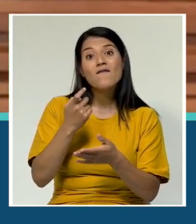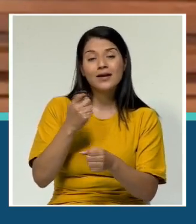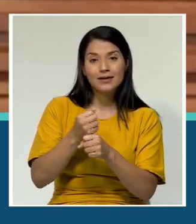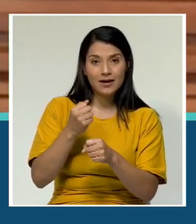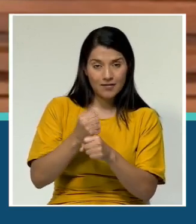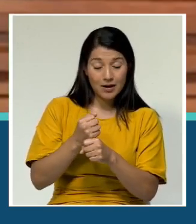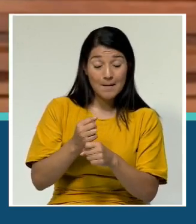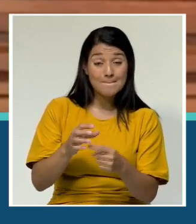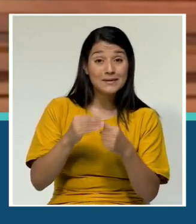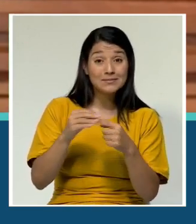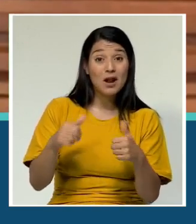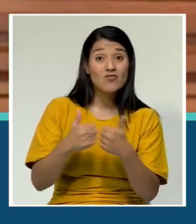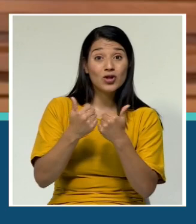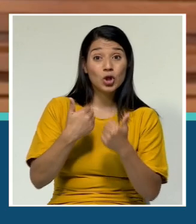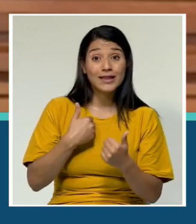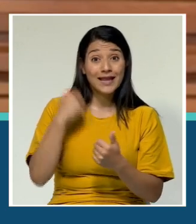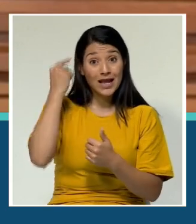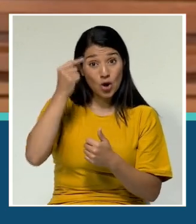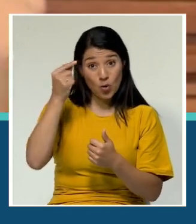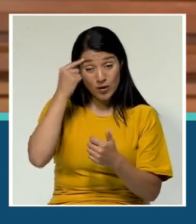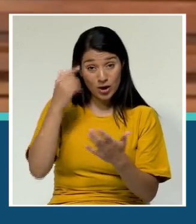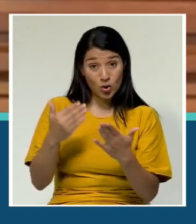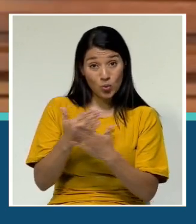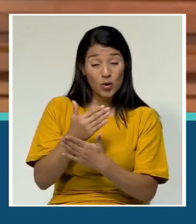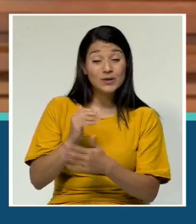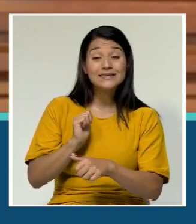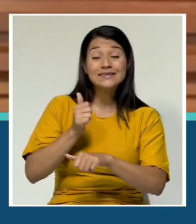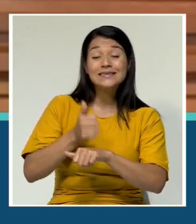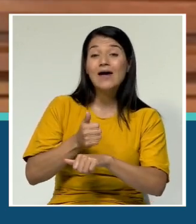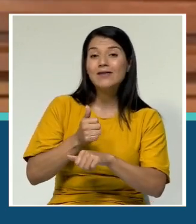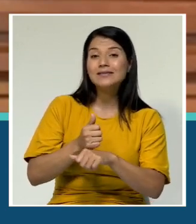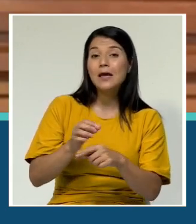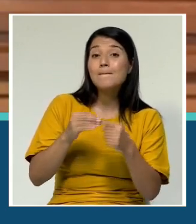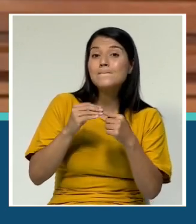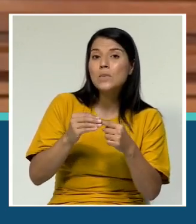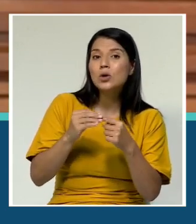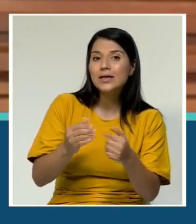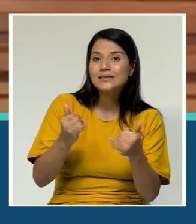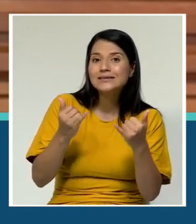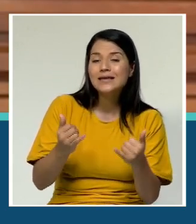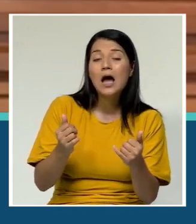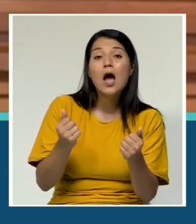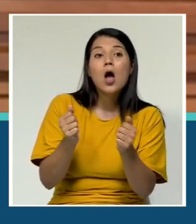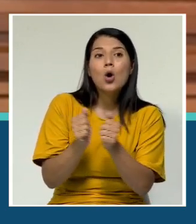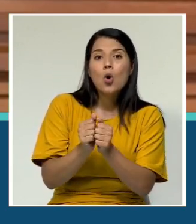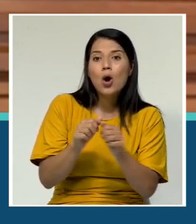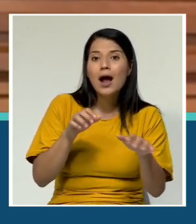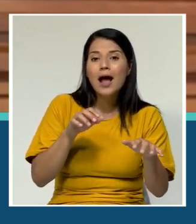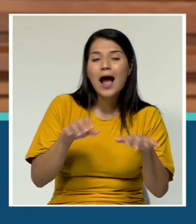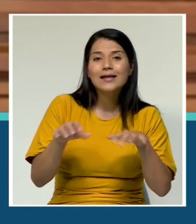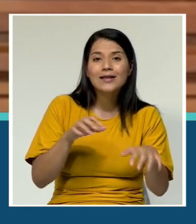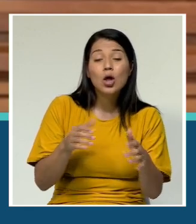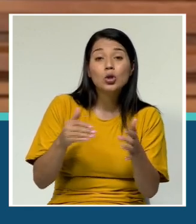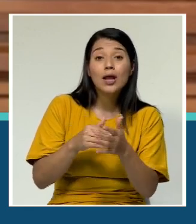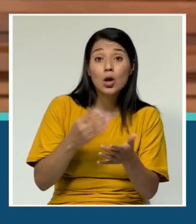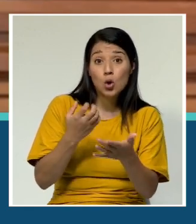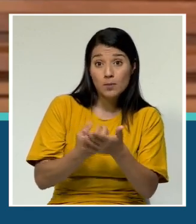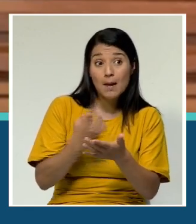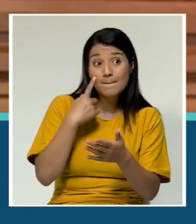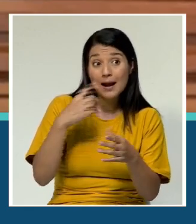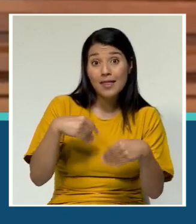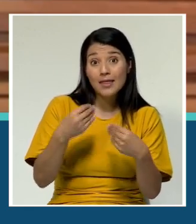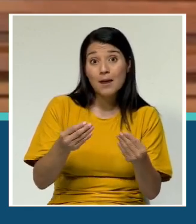un desequilibrio macroeconómico del punto de vista del desempleo. El mayor reto del gobierno entrante es establecer